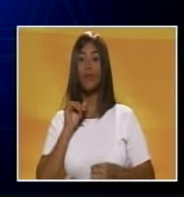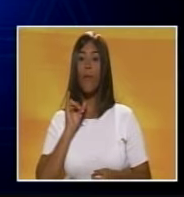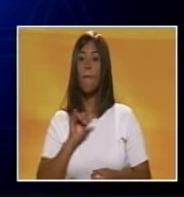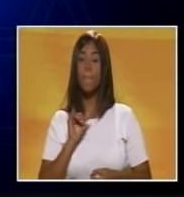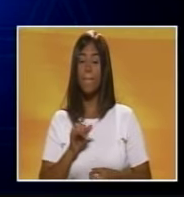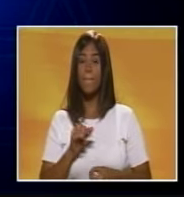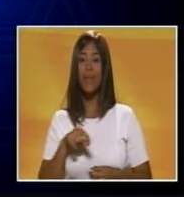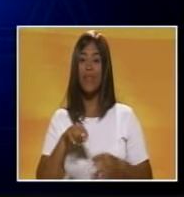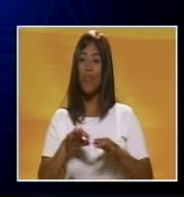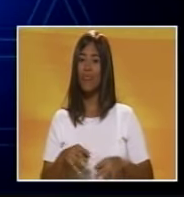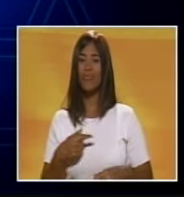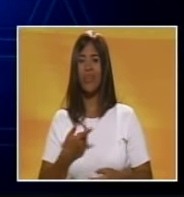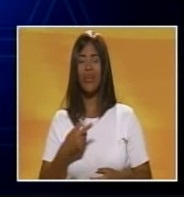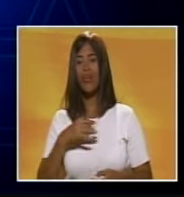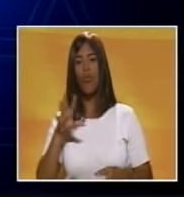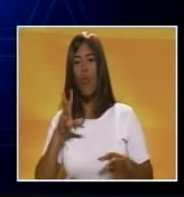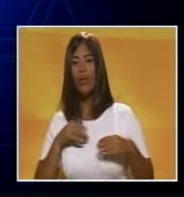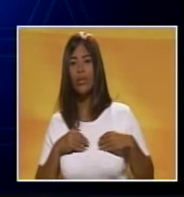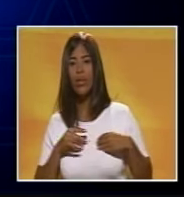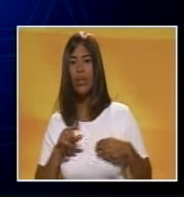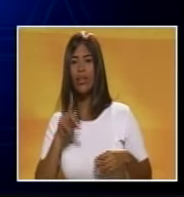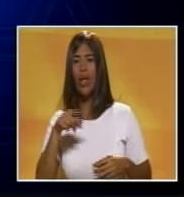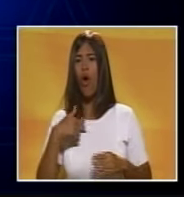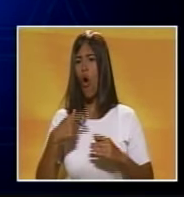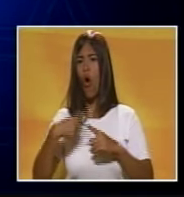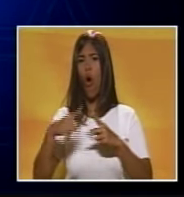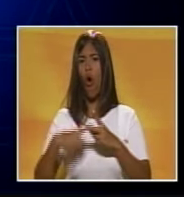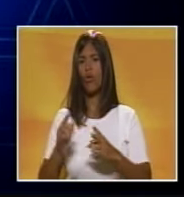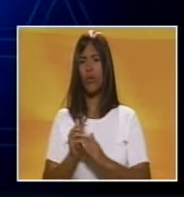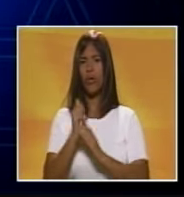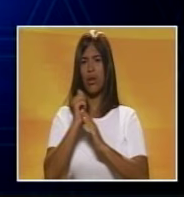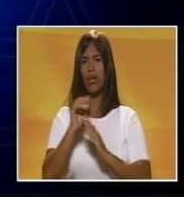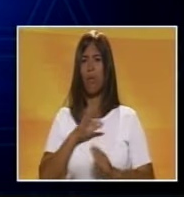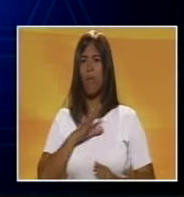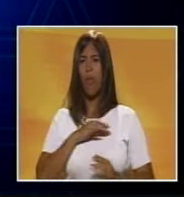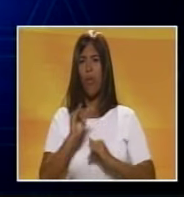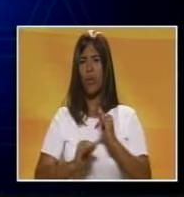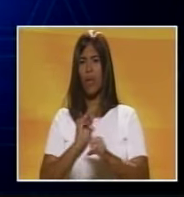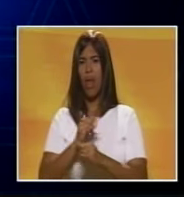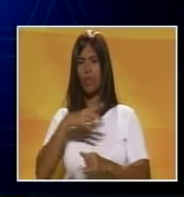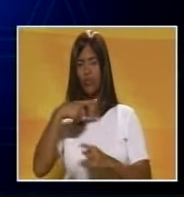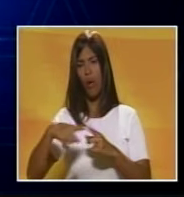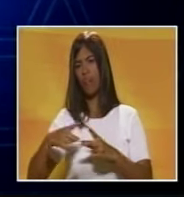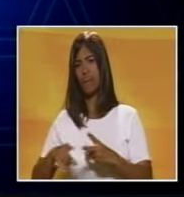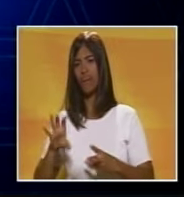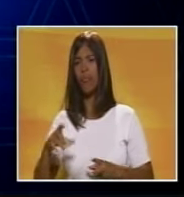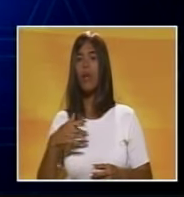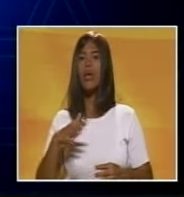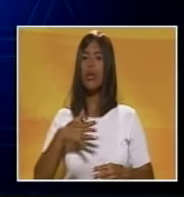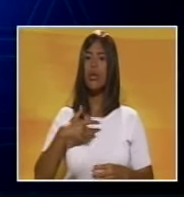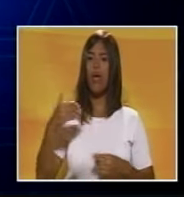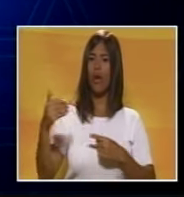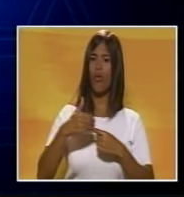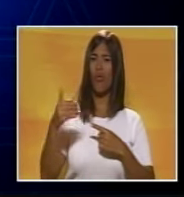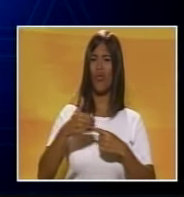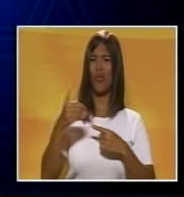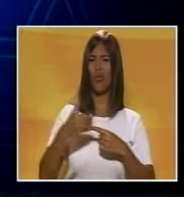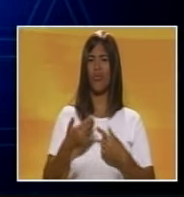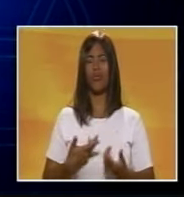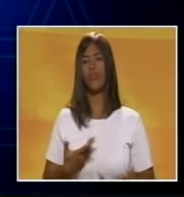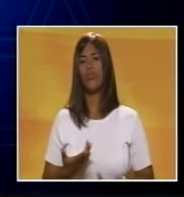resulta absolutamente repudiable que altos voceros de diversos gobiernos y organismos internacionales continúen practicando un